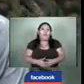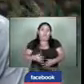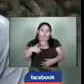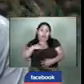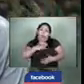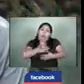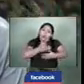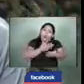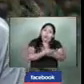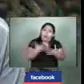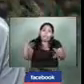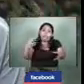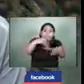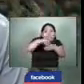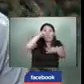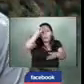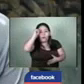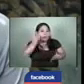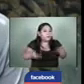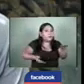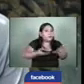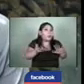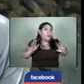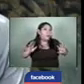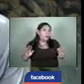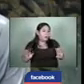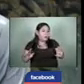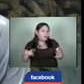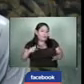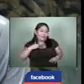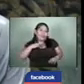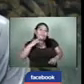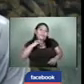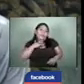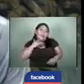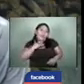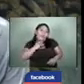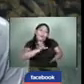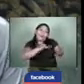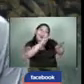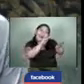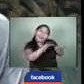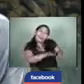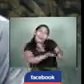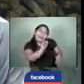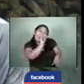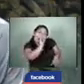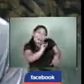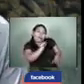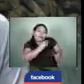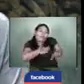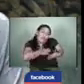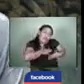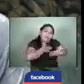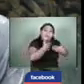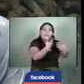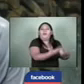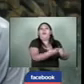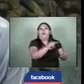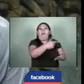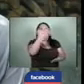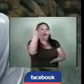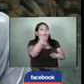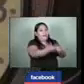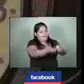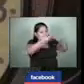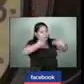le puedo ayudar involucrándome en el negocio, pues siento yo que le agradezco aunque sea el 1% de lo que ella